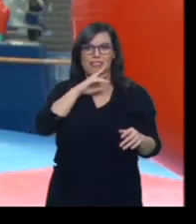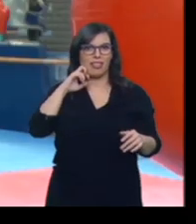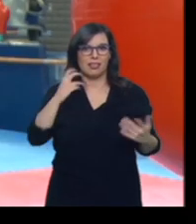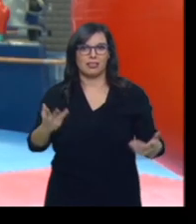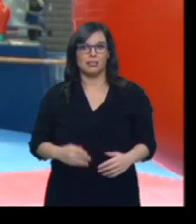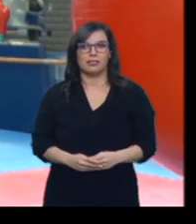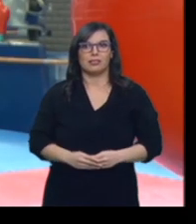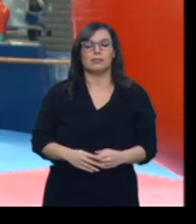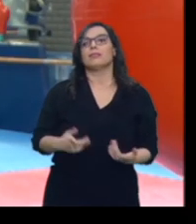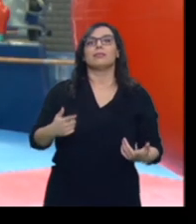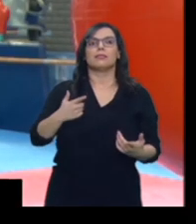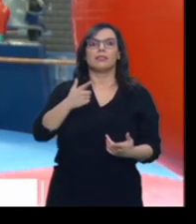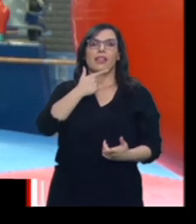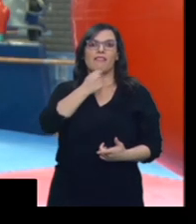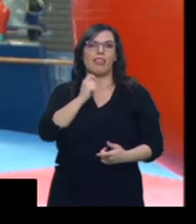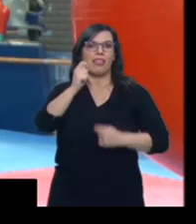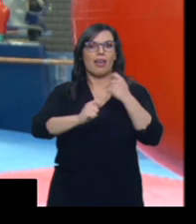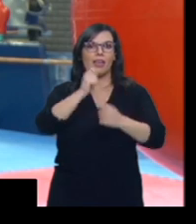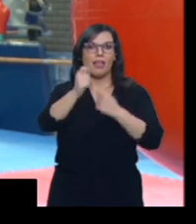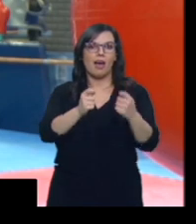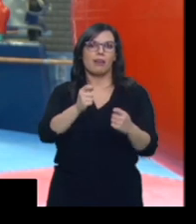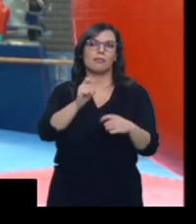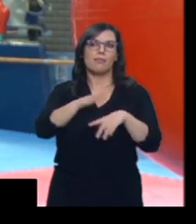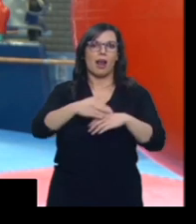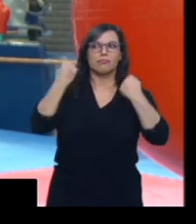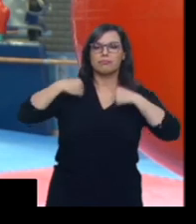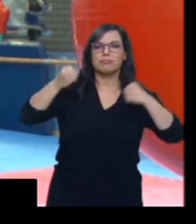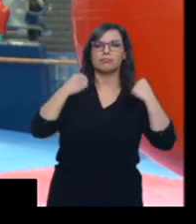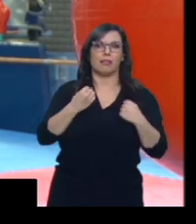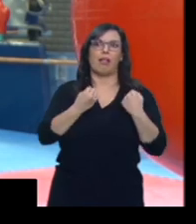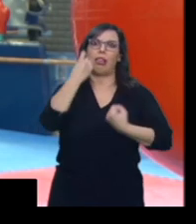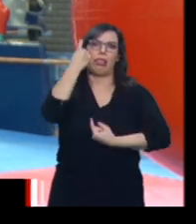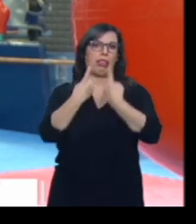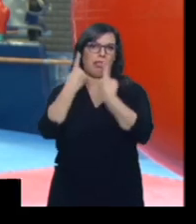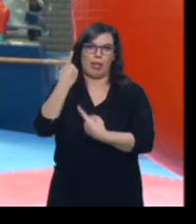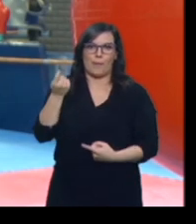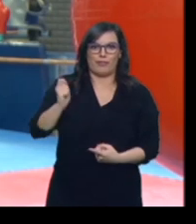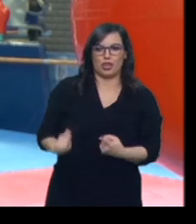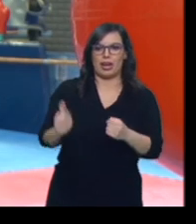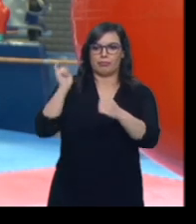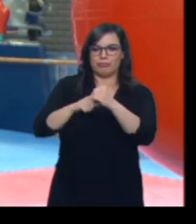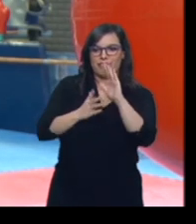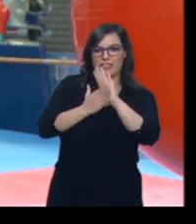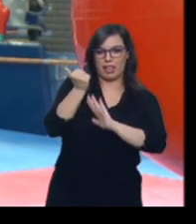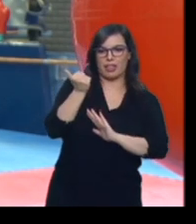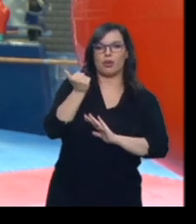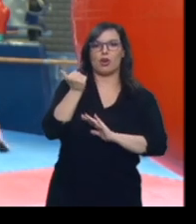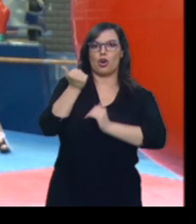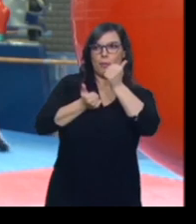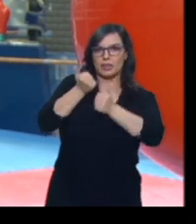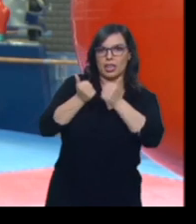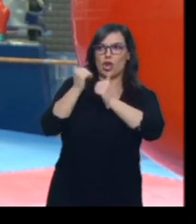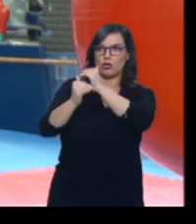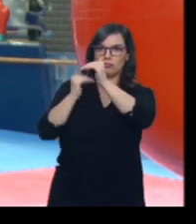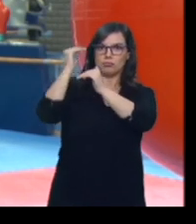Esa facilidad de poder entrenar, bueno, pues sí que la tienen pocos, porque son pocos esos deportistas federados y que van a dar ese